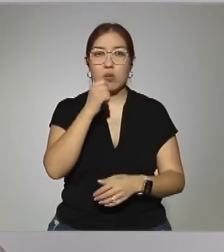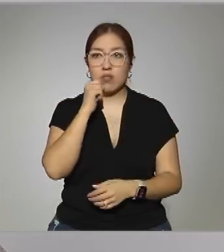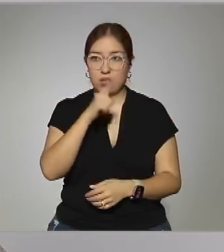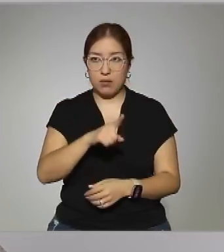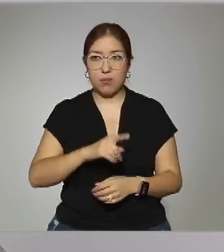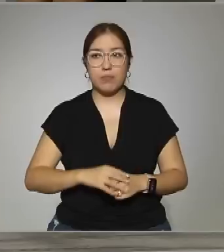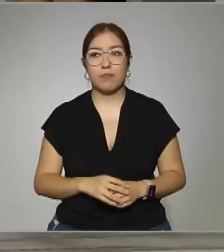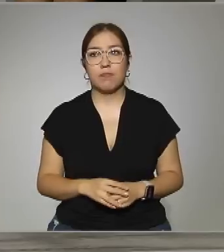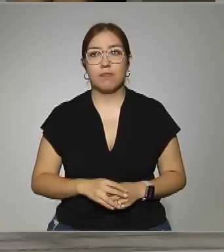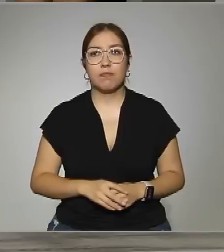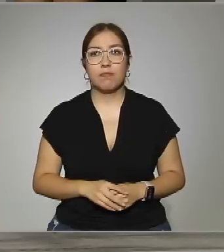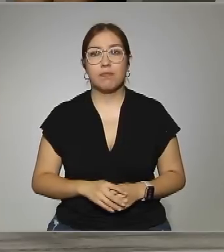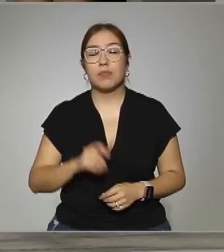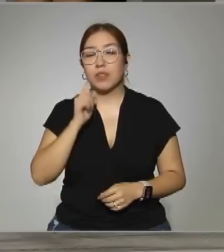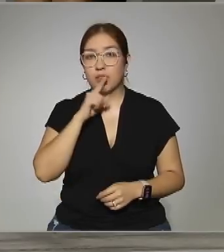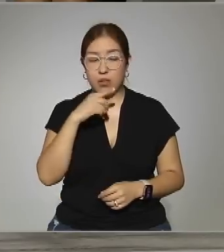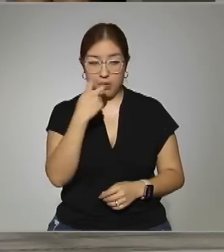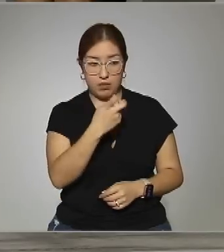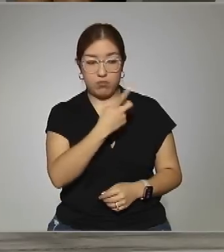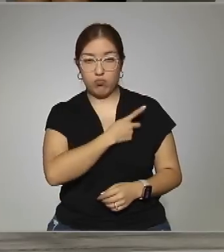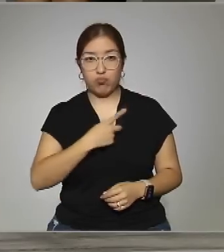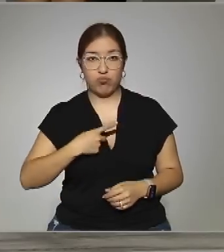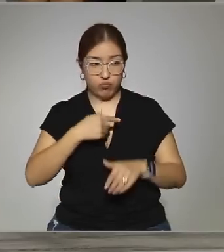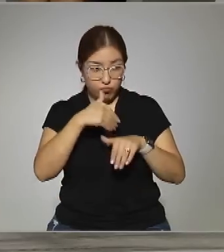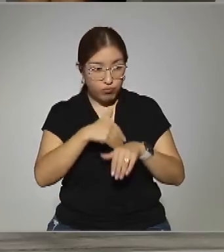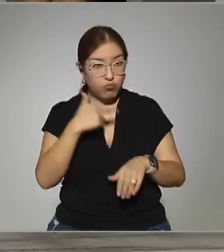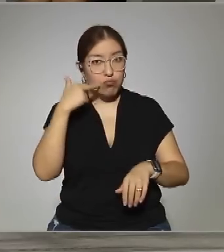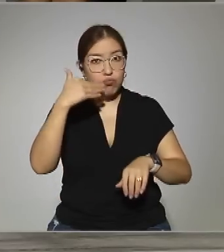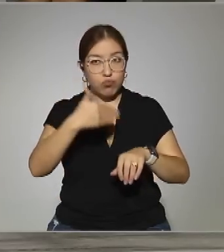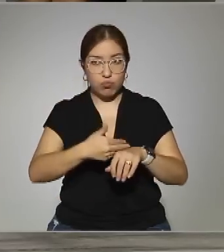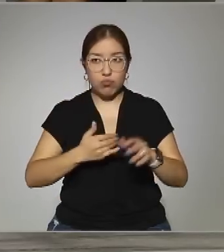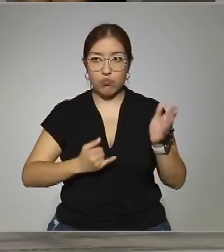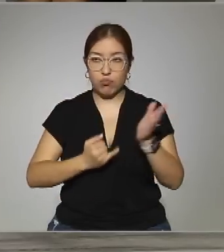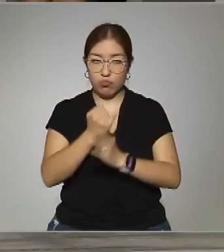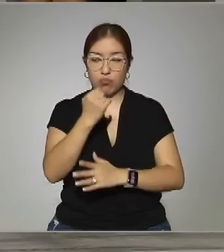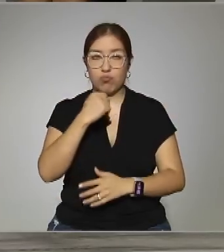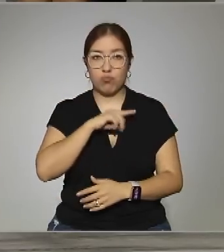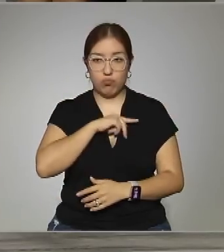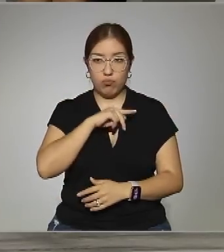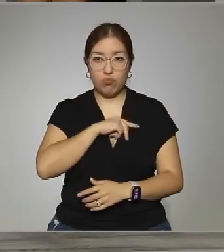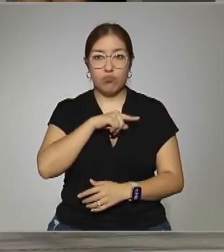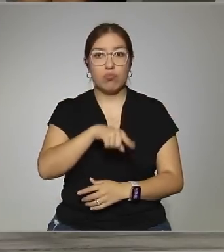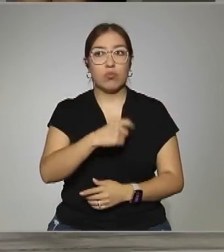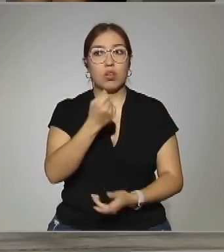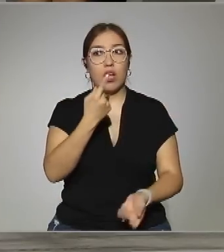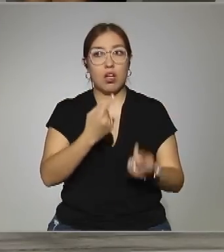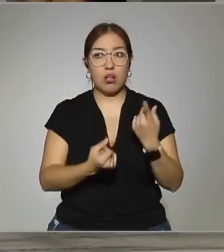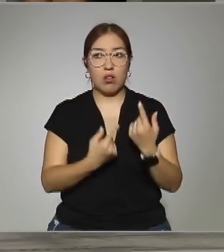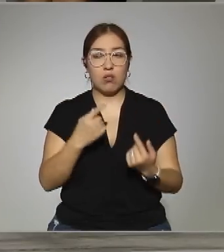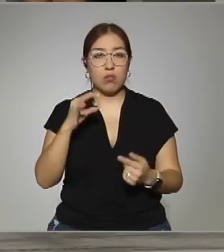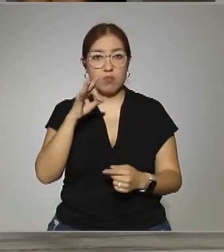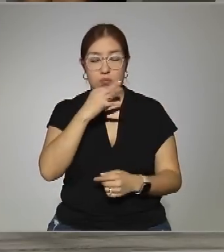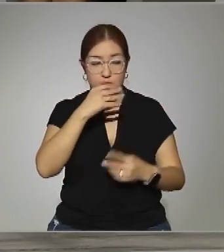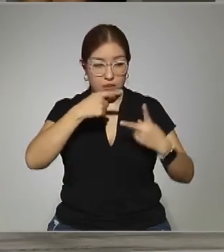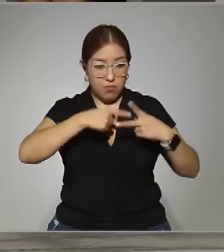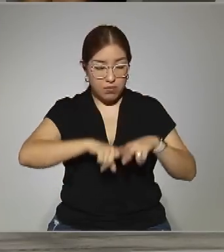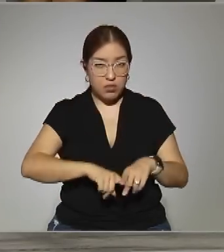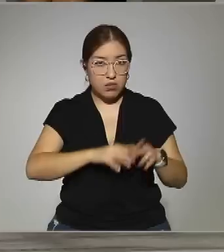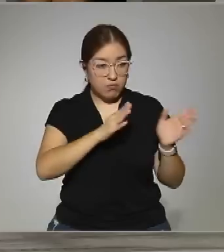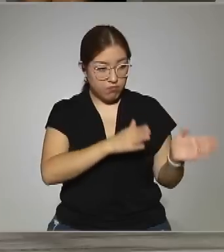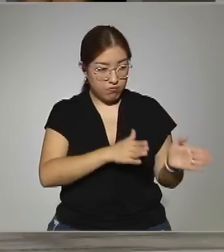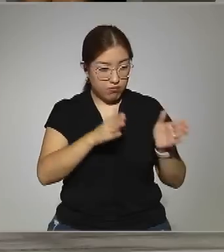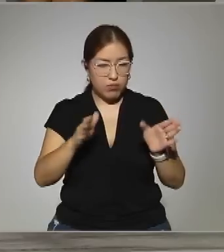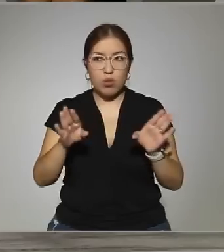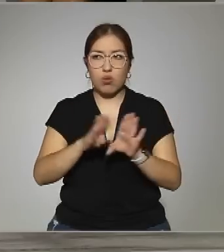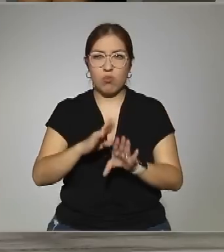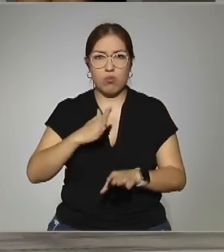Entonces, hacernos cargo de eso, ¿no? De, al final del día, esto de lo que pasa en unos primeros momentos muy constitutivos de la